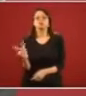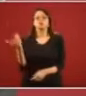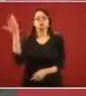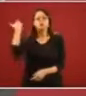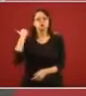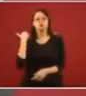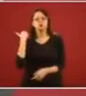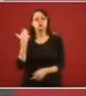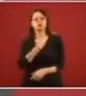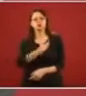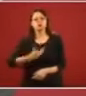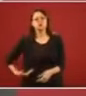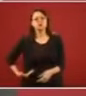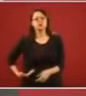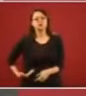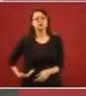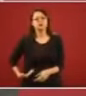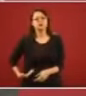que el presidente de México